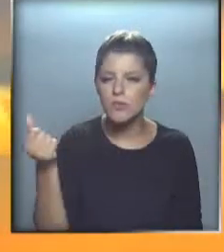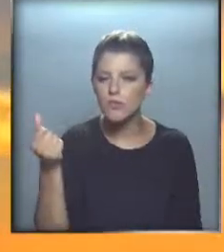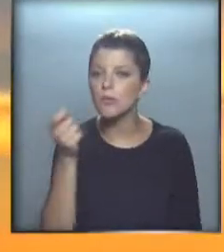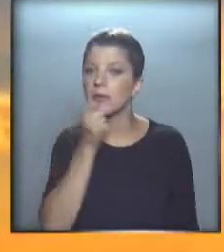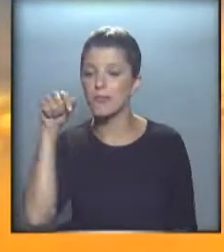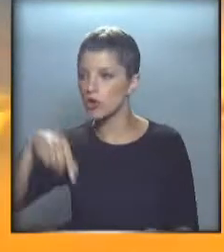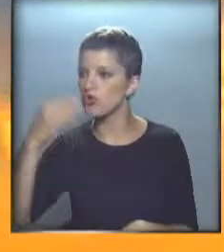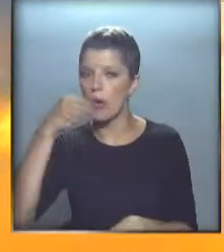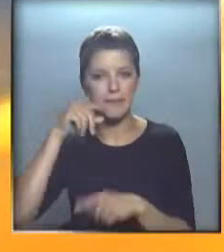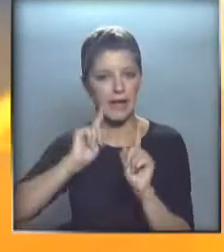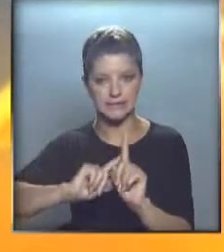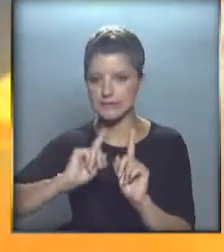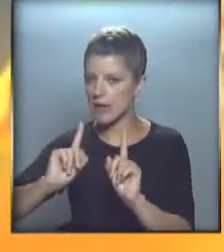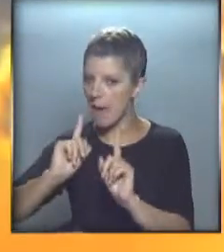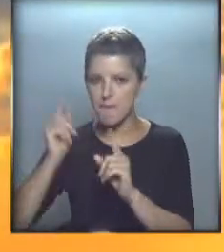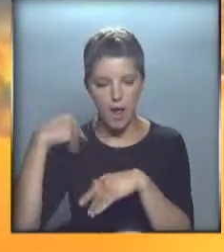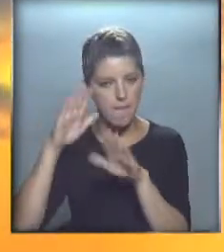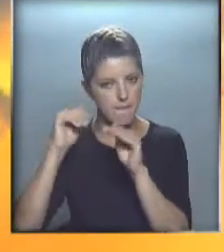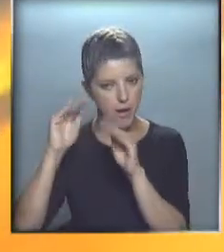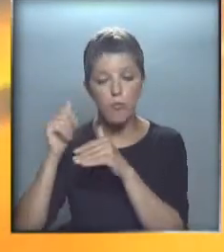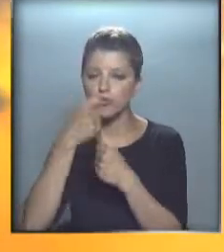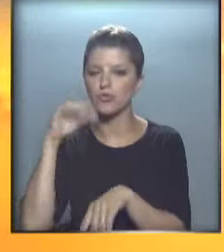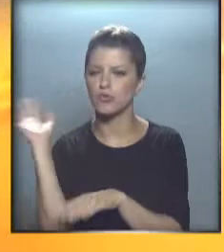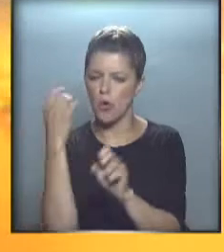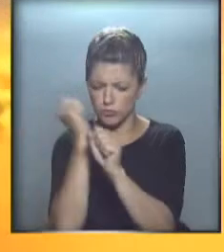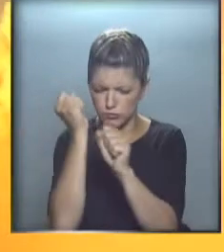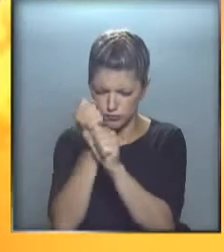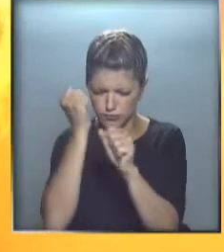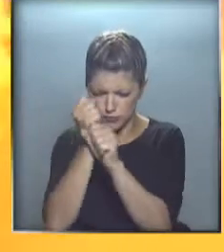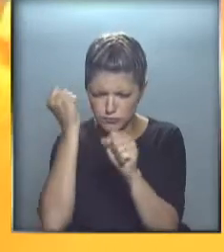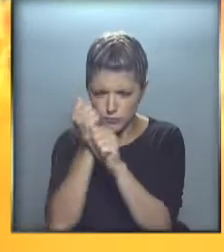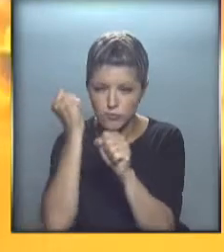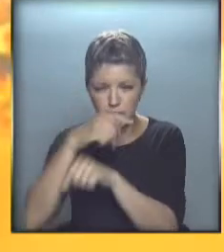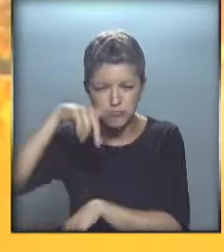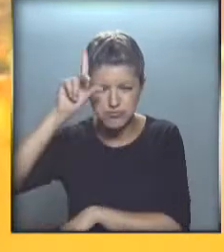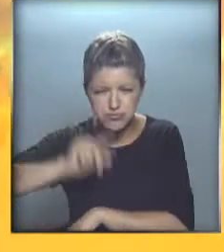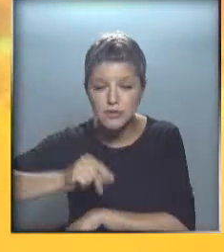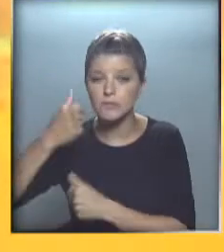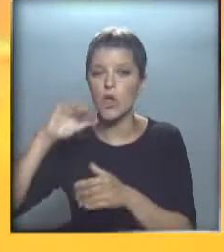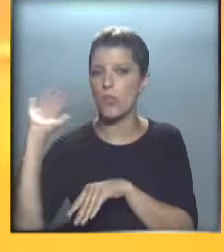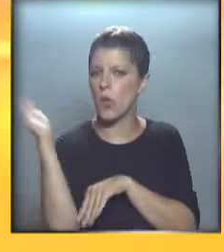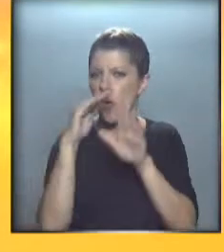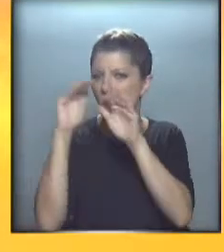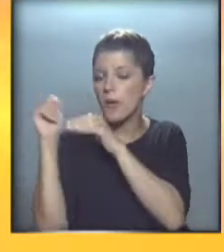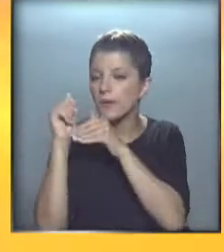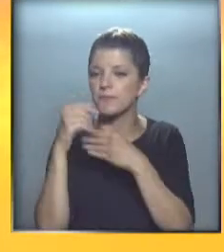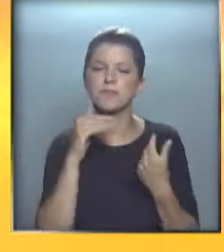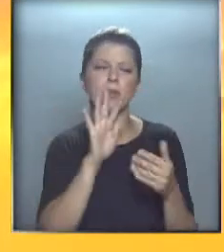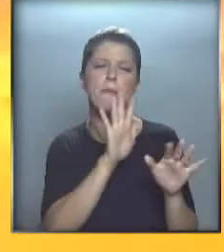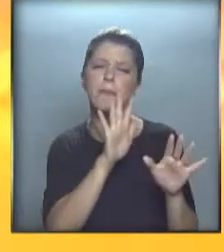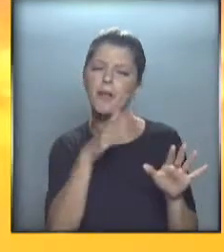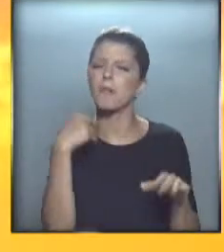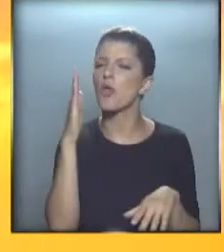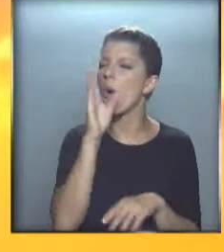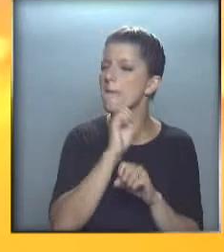como comida particular. Todo. Claro, todos okay. Trabajaban muchas horas encerrados y son todos iguales. ¿Y los malos son muy malos?